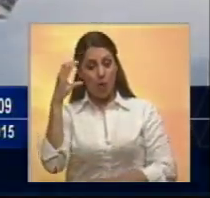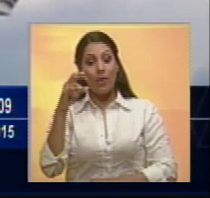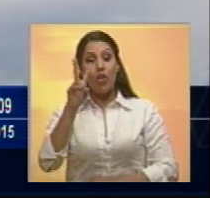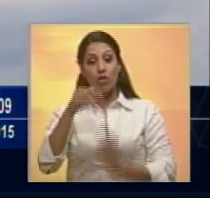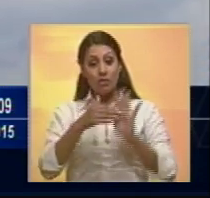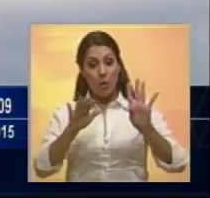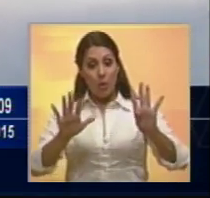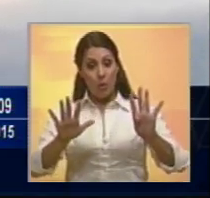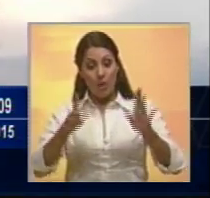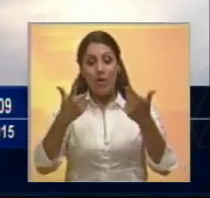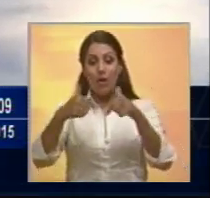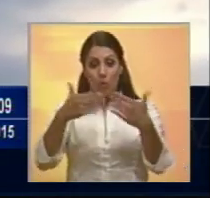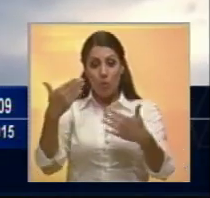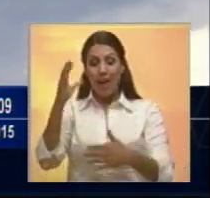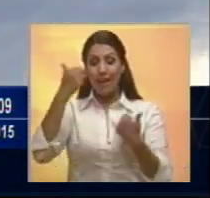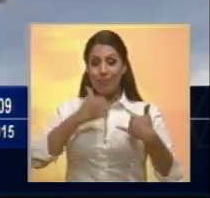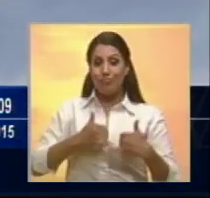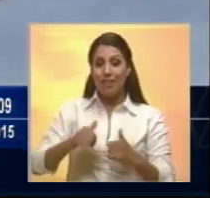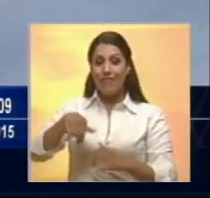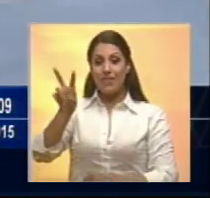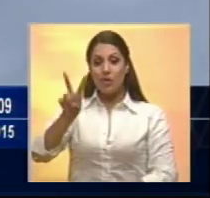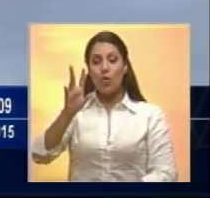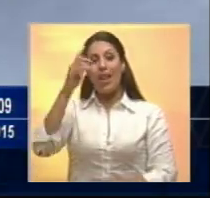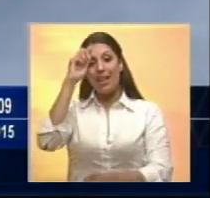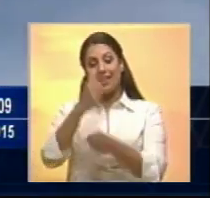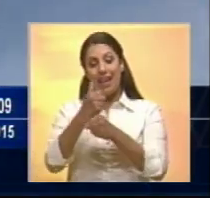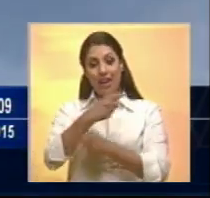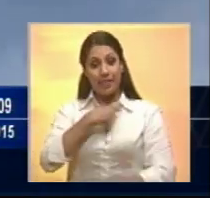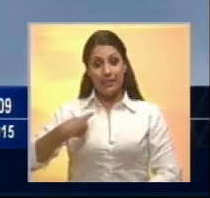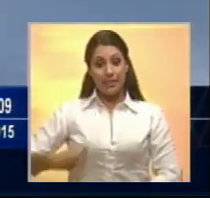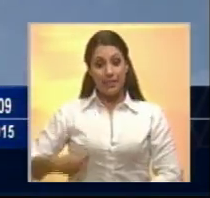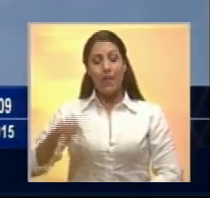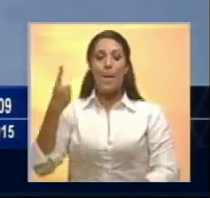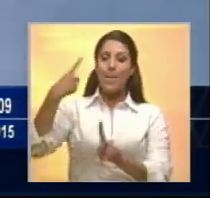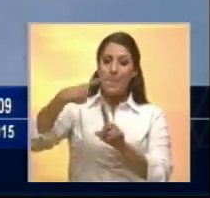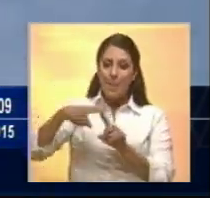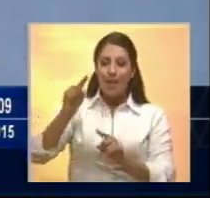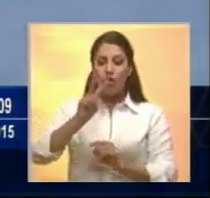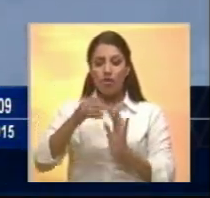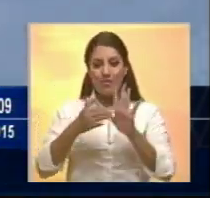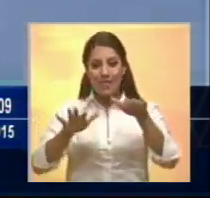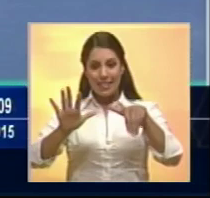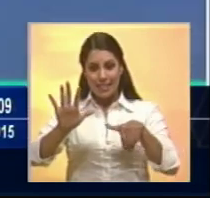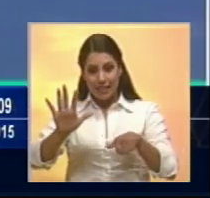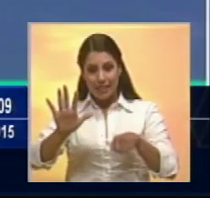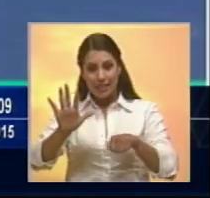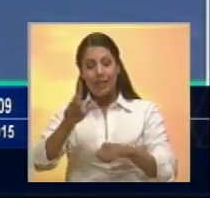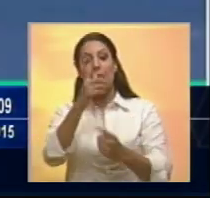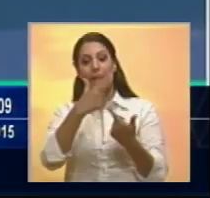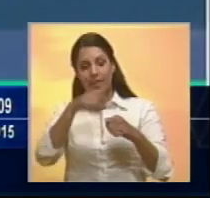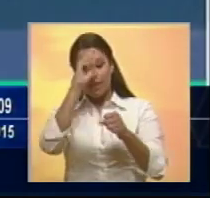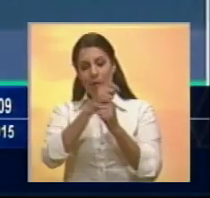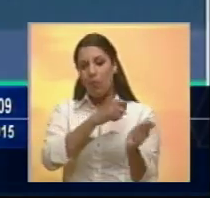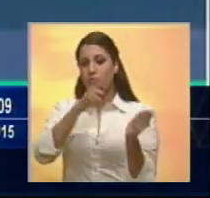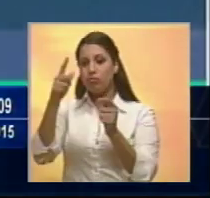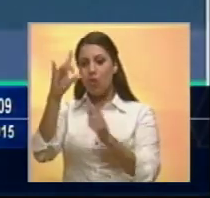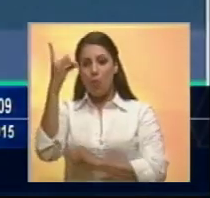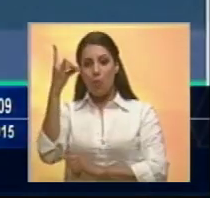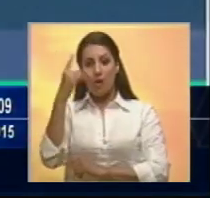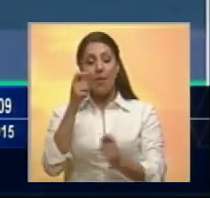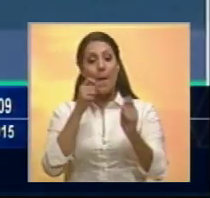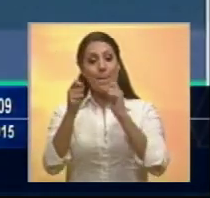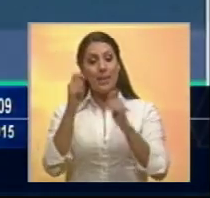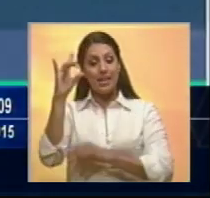el 2009, Lamia nació en Venezuela con financiamiento de empresas chinas. Sin embargo, en 2015 muda operaciones a Bolivia. La prensa